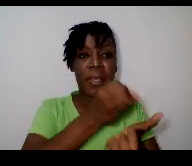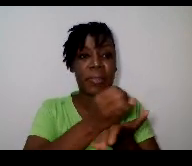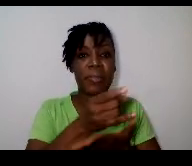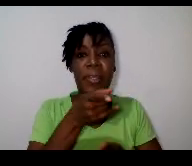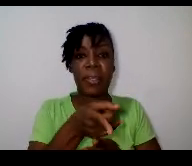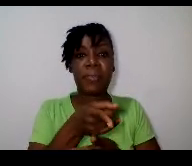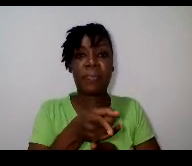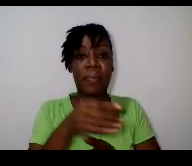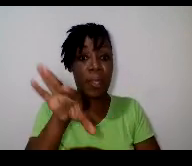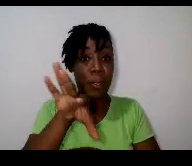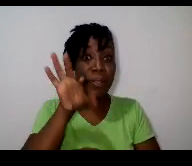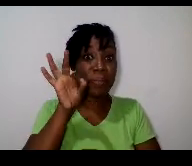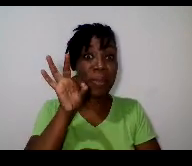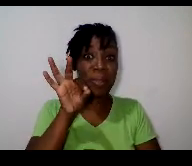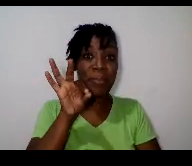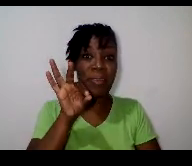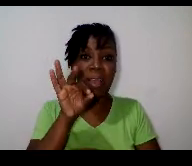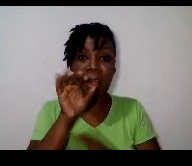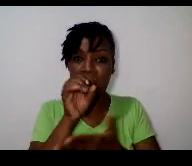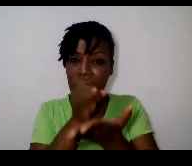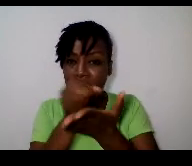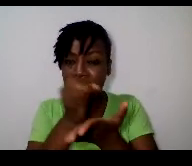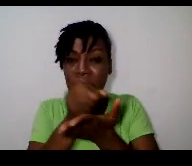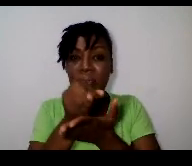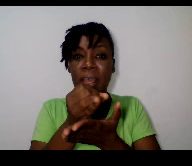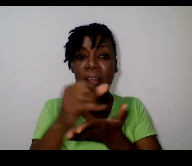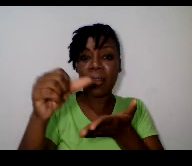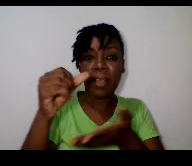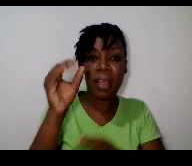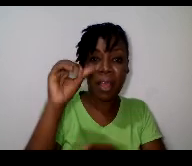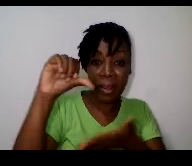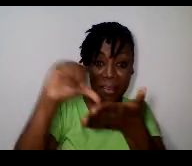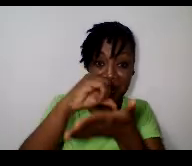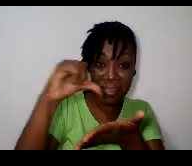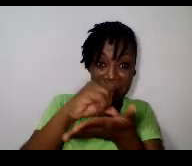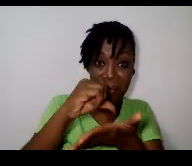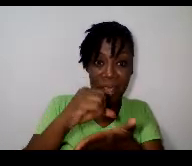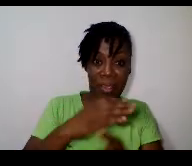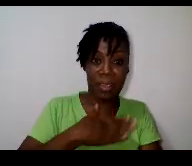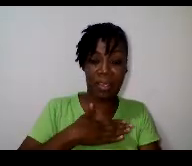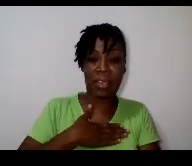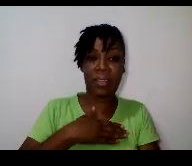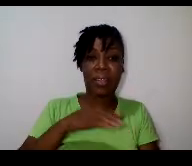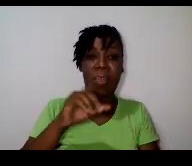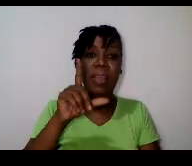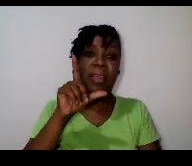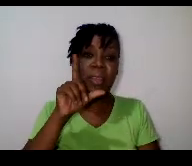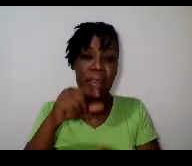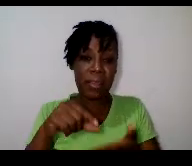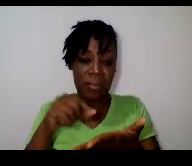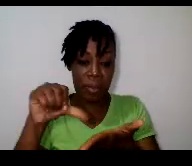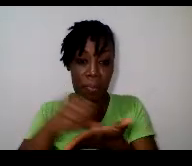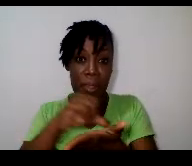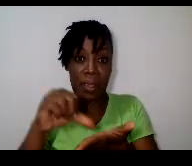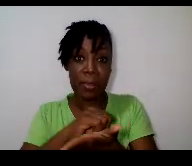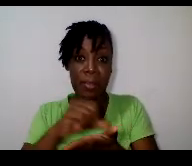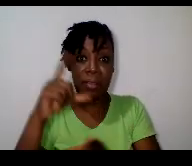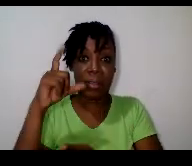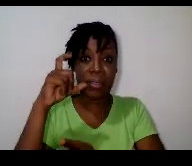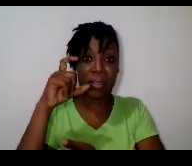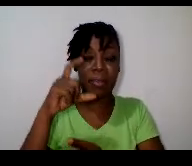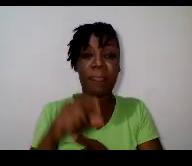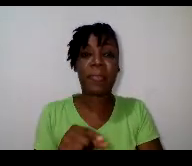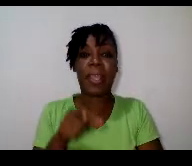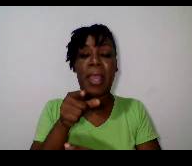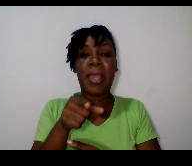los invito a revisar mi página de Instagram, pero también a revisar toda la bibliografía. Los alimentos altos